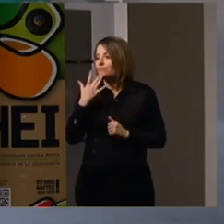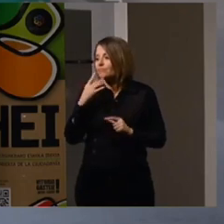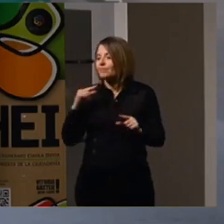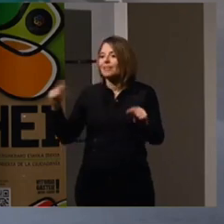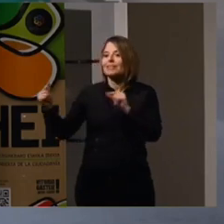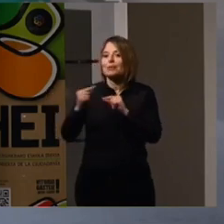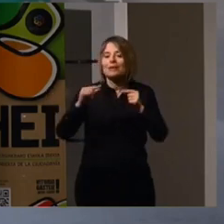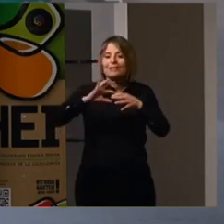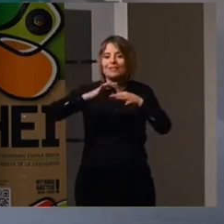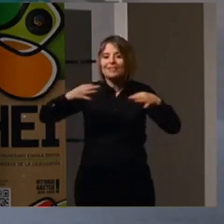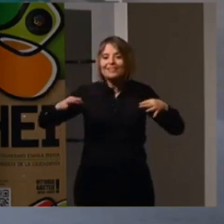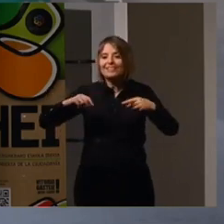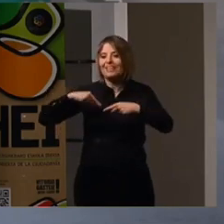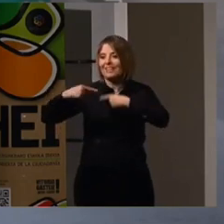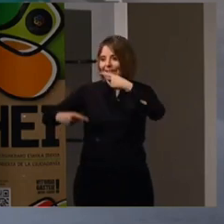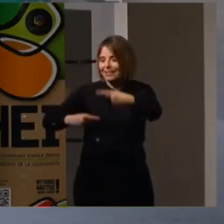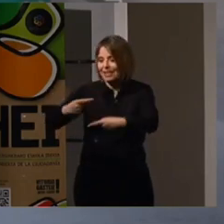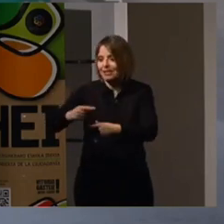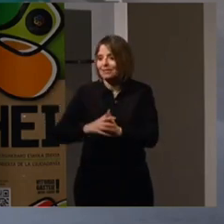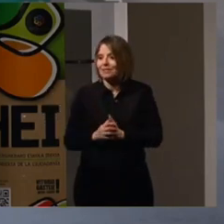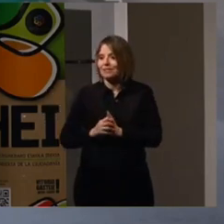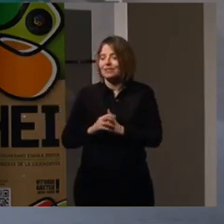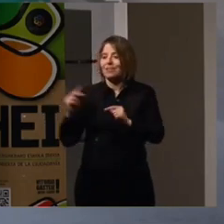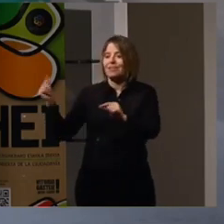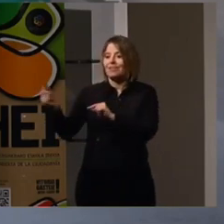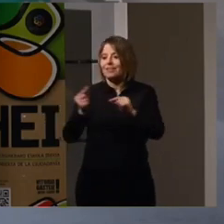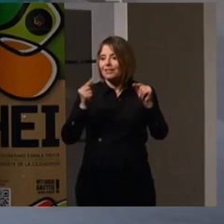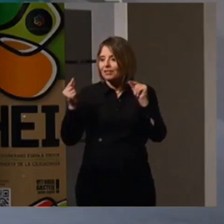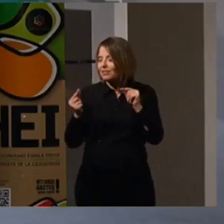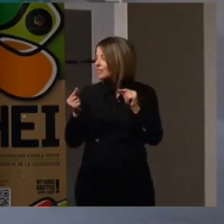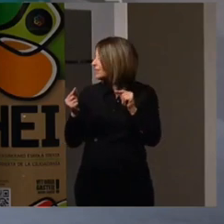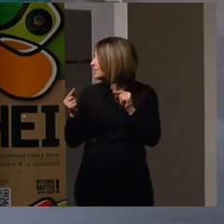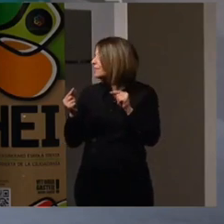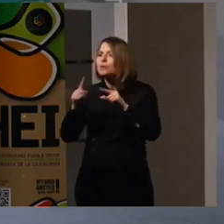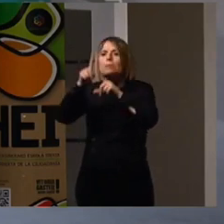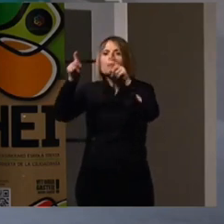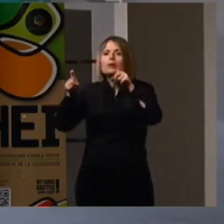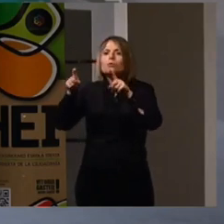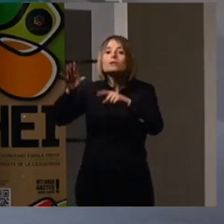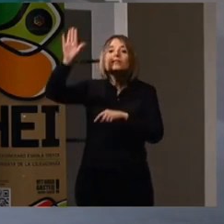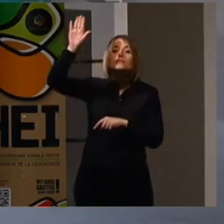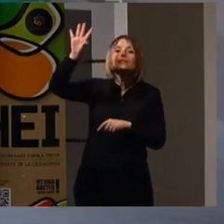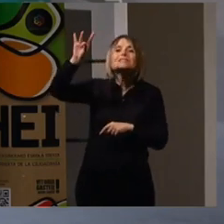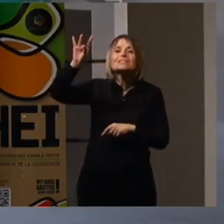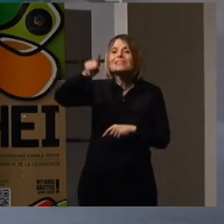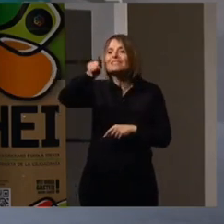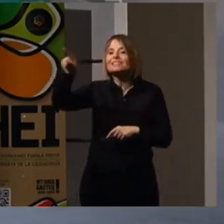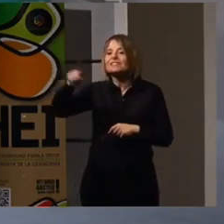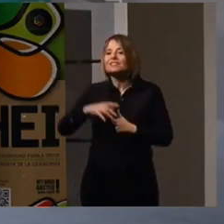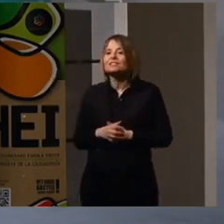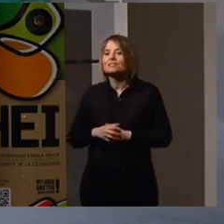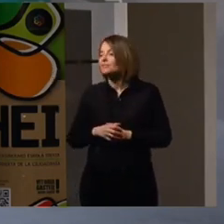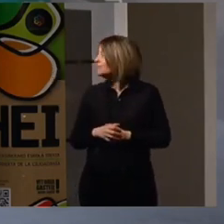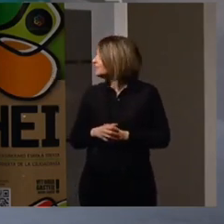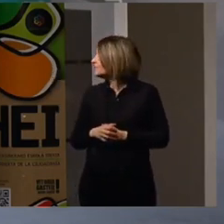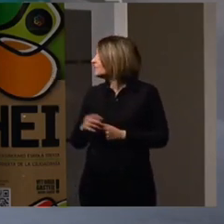sea intergeneracional, para que el debate tenga todas las voces? No, bueno, ¿hay alguna pregunta? Venga, sí.